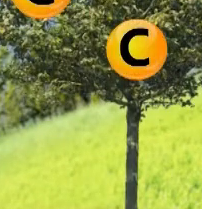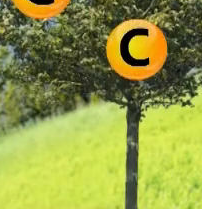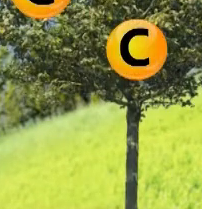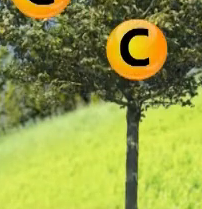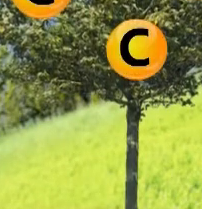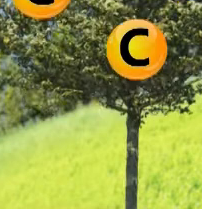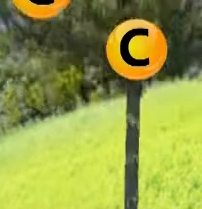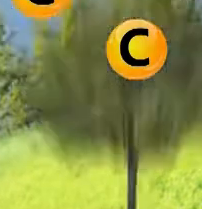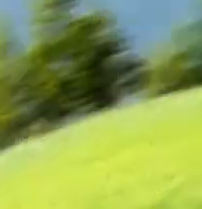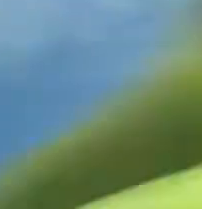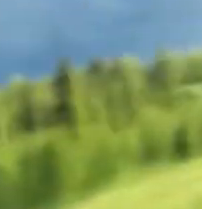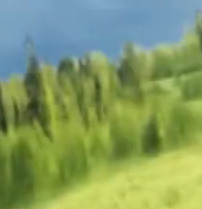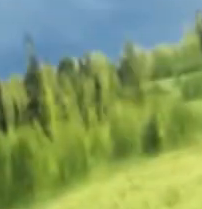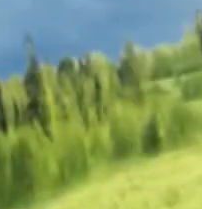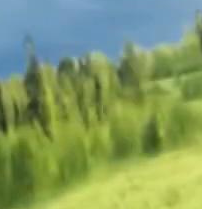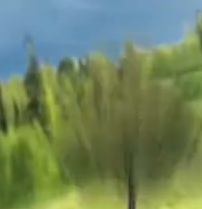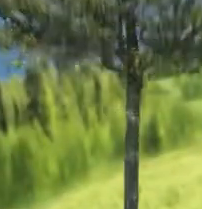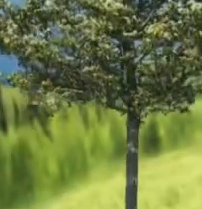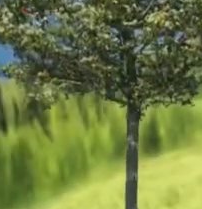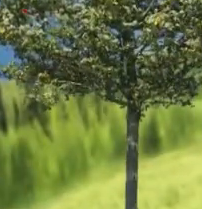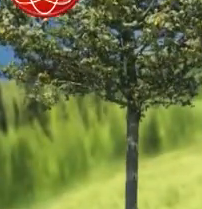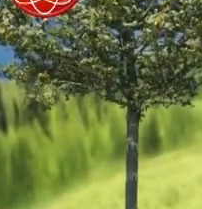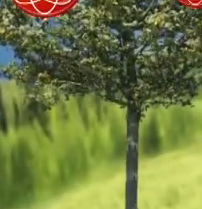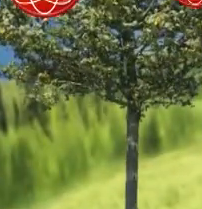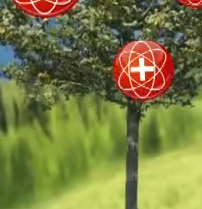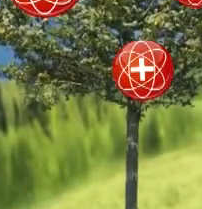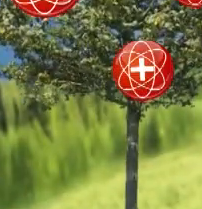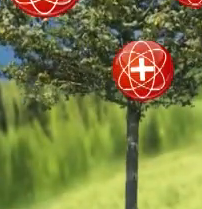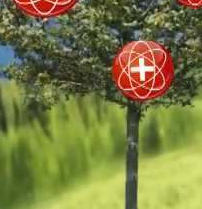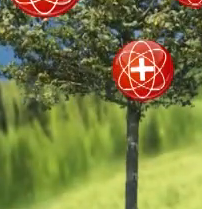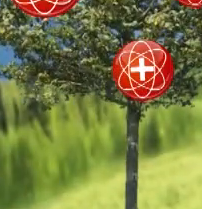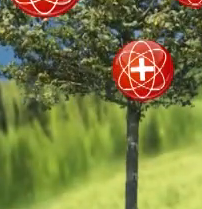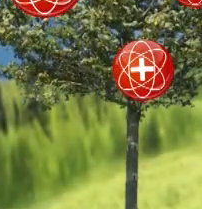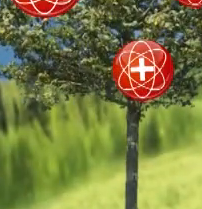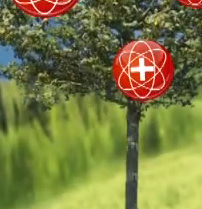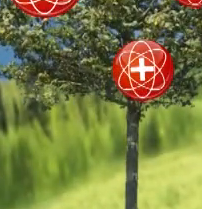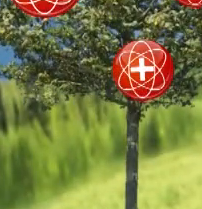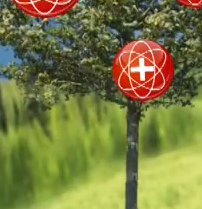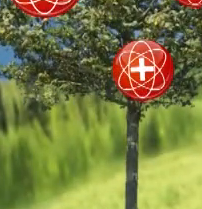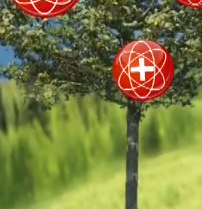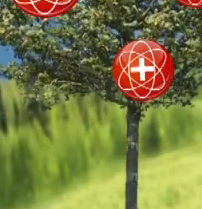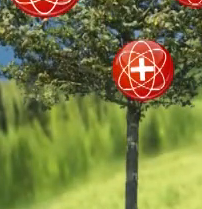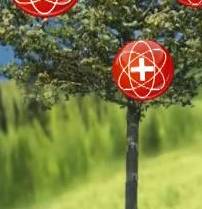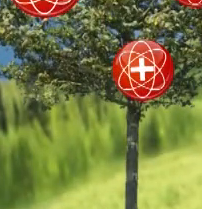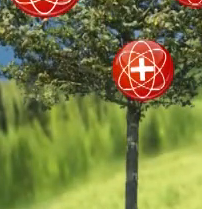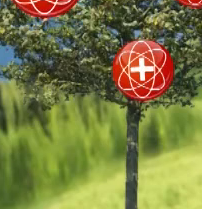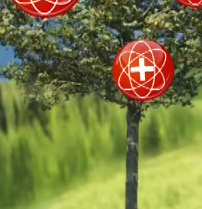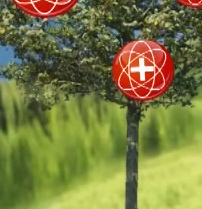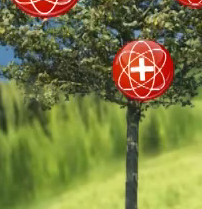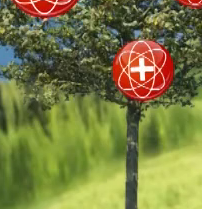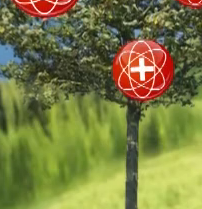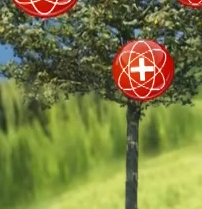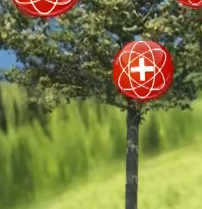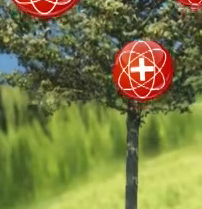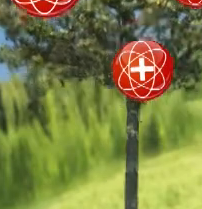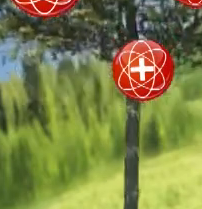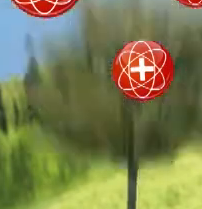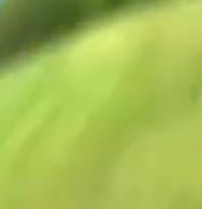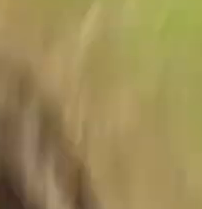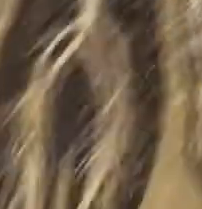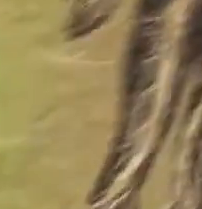infecciones del tracto urinario. Goji, potente antioxidante que evita el deterioro celular y estimula el sistema